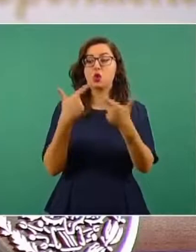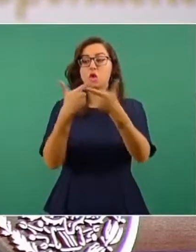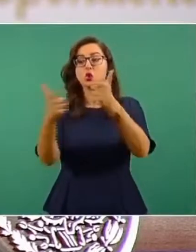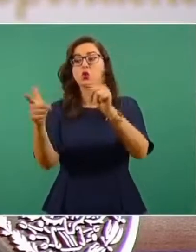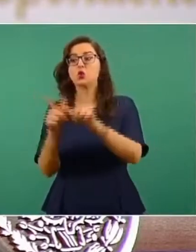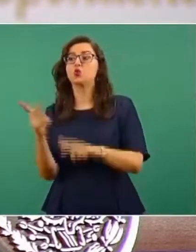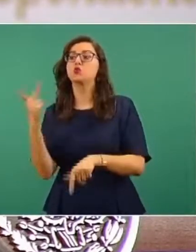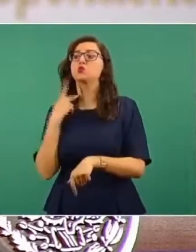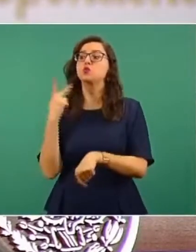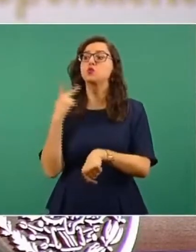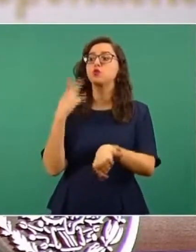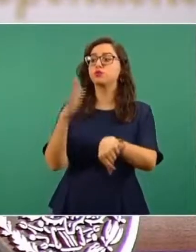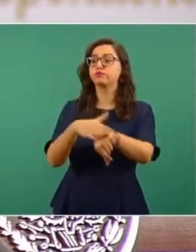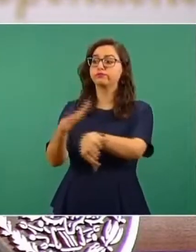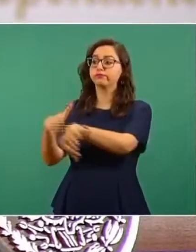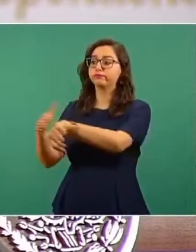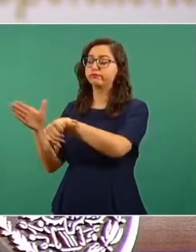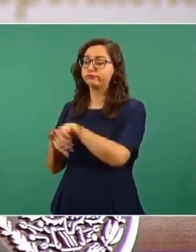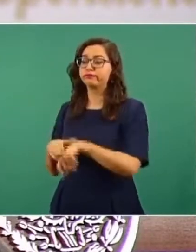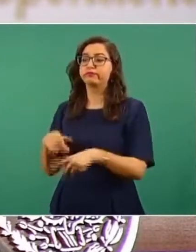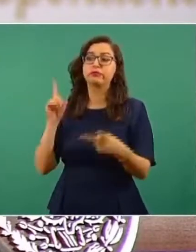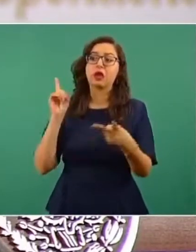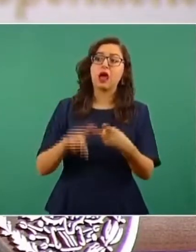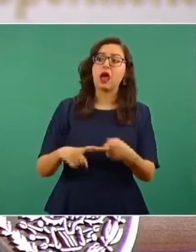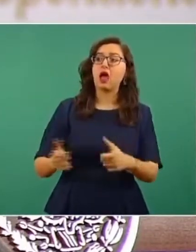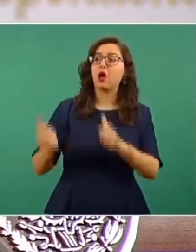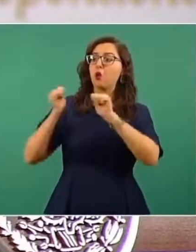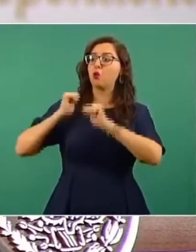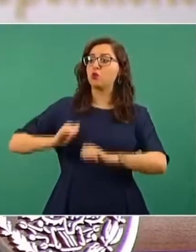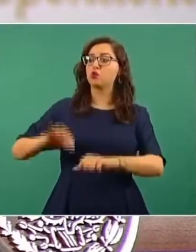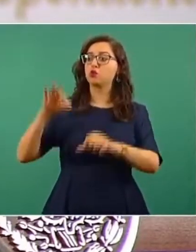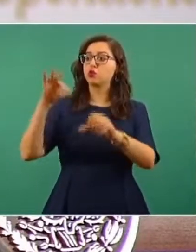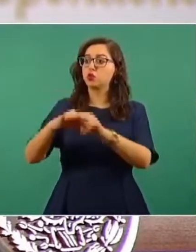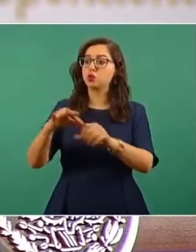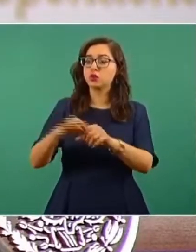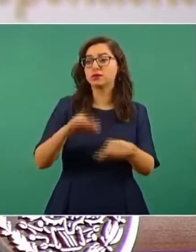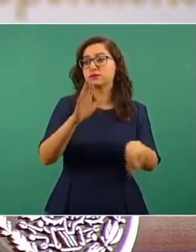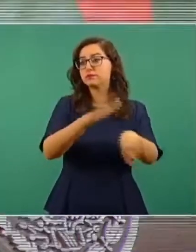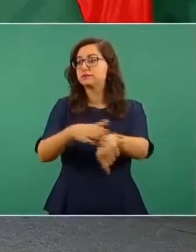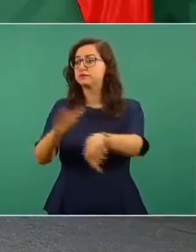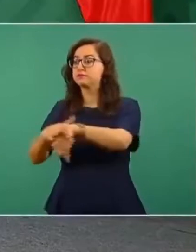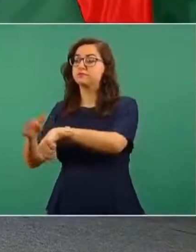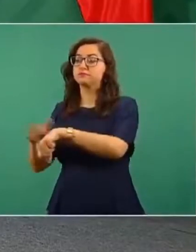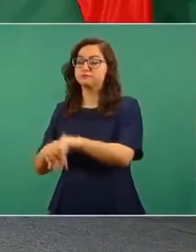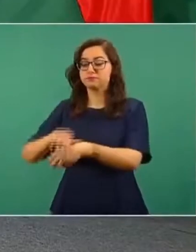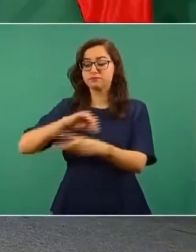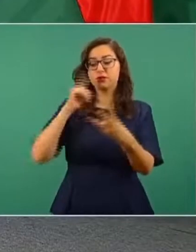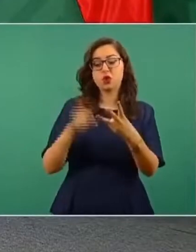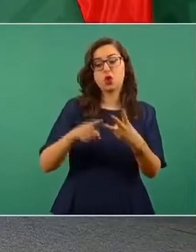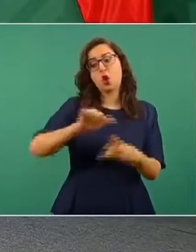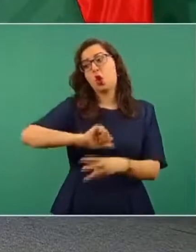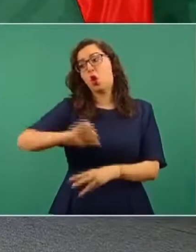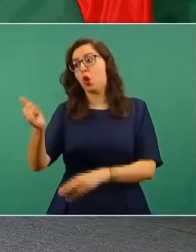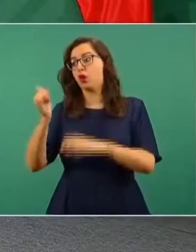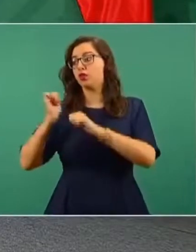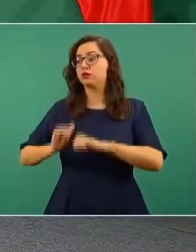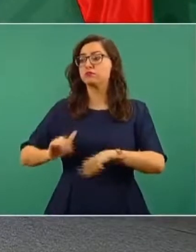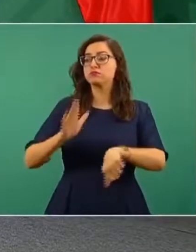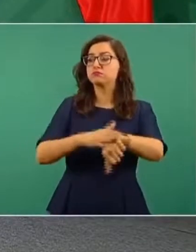asesinadas en distintas regiones del país Entonces, pues sí está en una situación muy